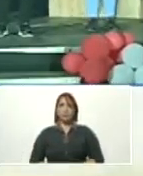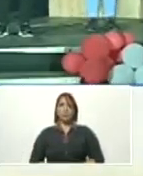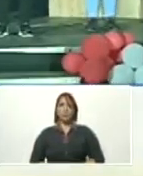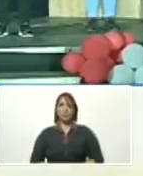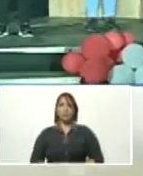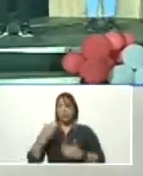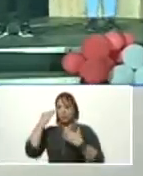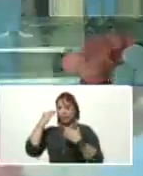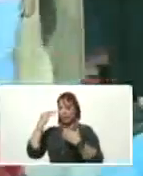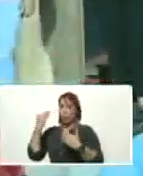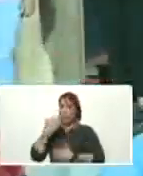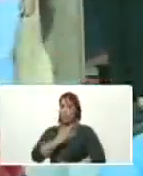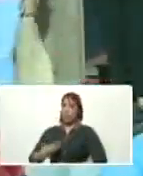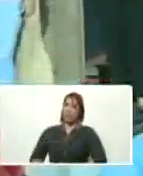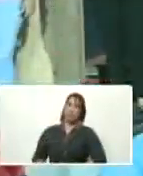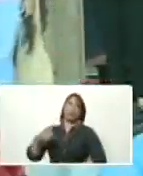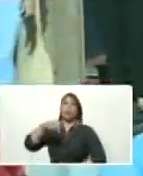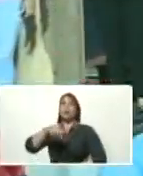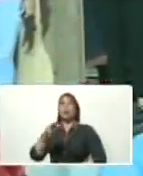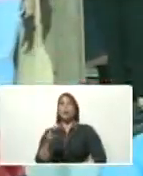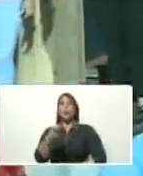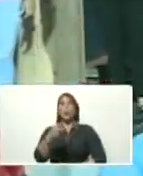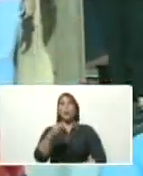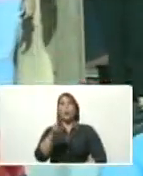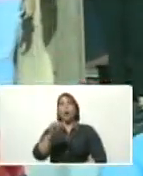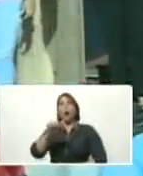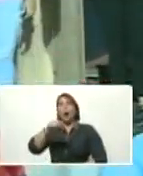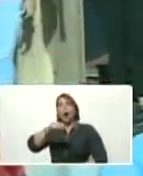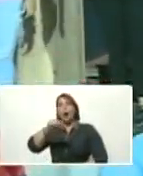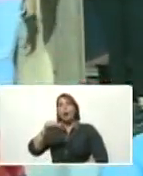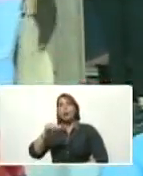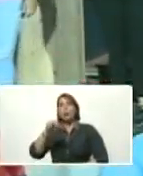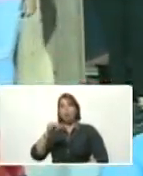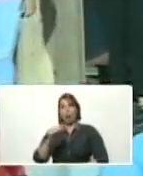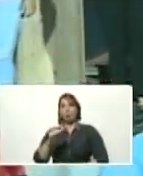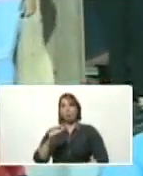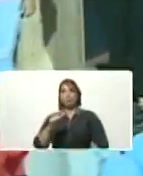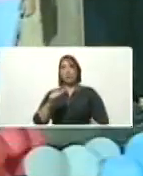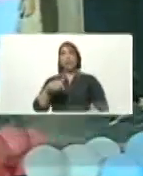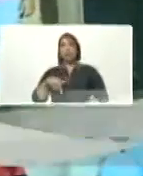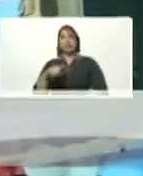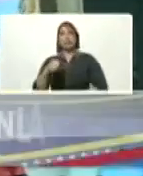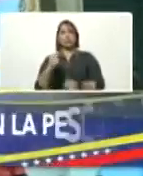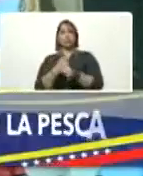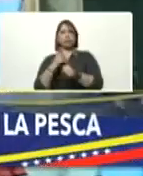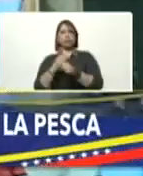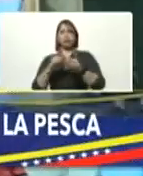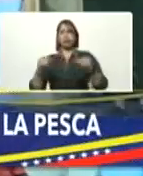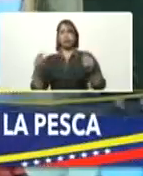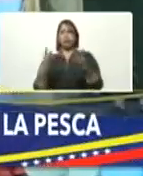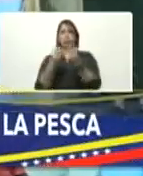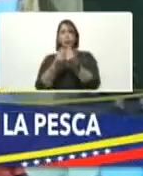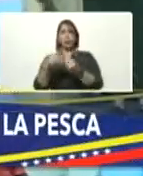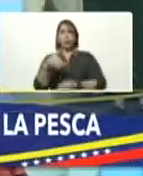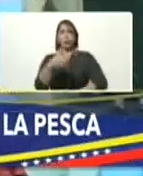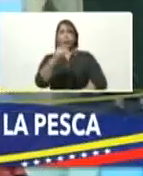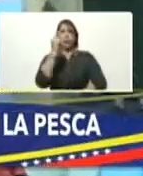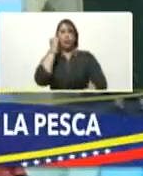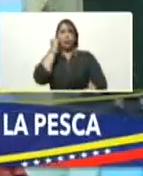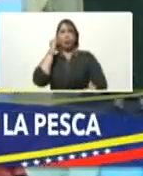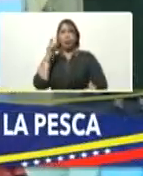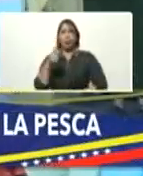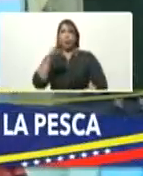Gracias, presidente. Desde Guanta, de esta tierra de mujeres combativas, trabajadoras, guerreras. Hoy estamos aquí con las pescadoras de Guanta,